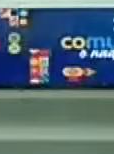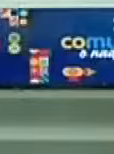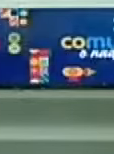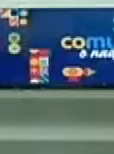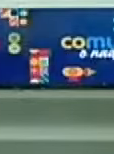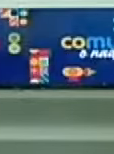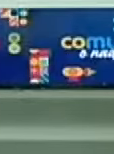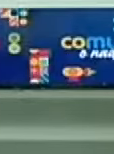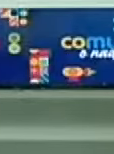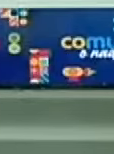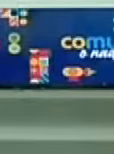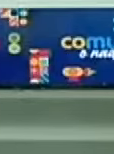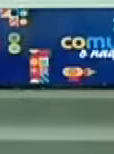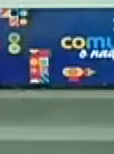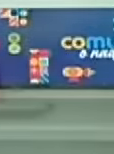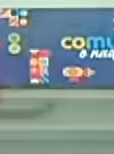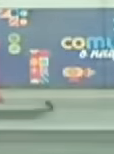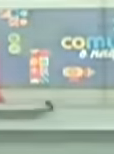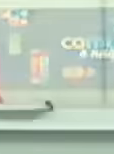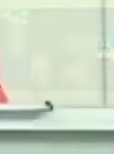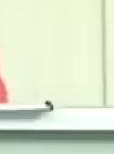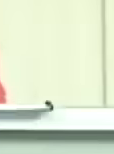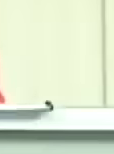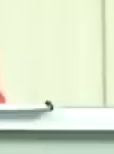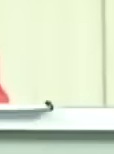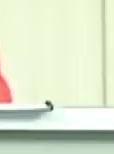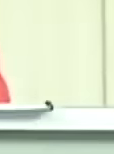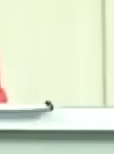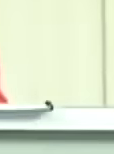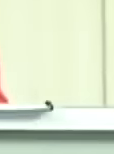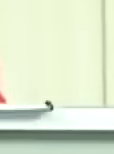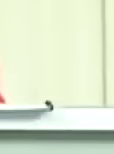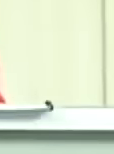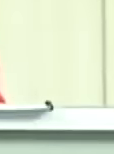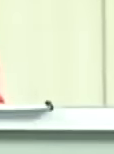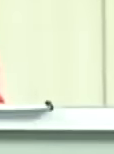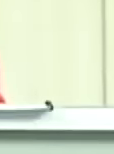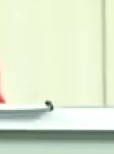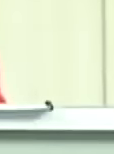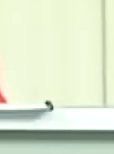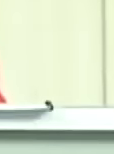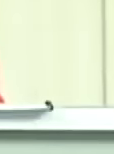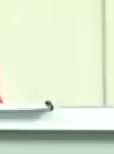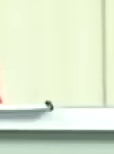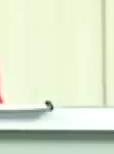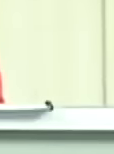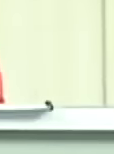Al nuestro comandante infinito, Hugo Rafael Chávez Fría.